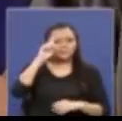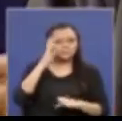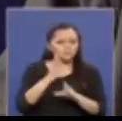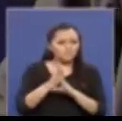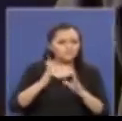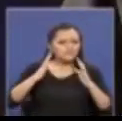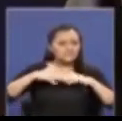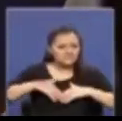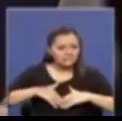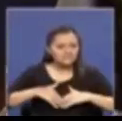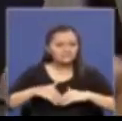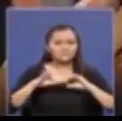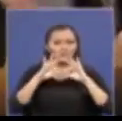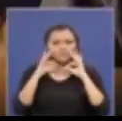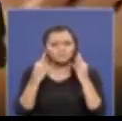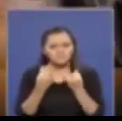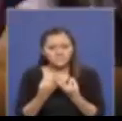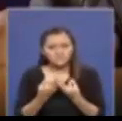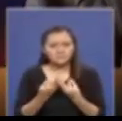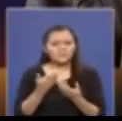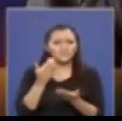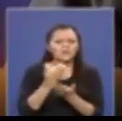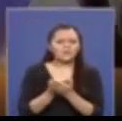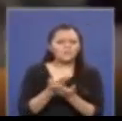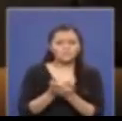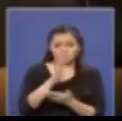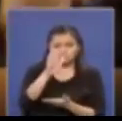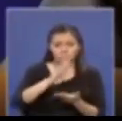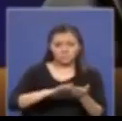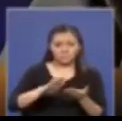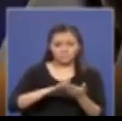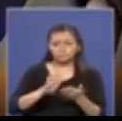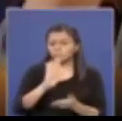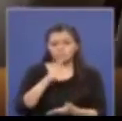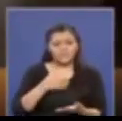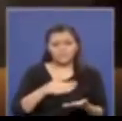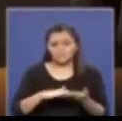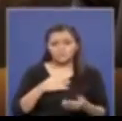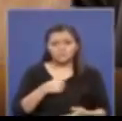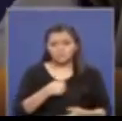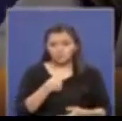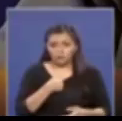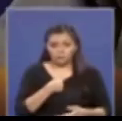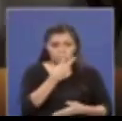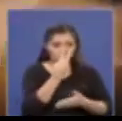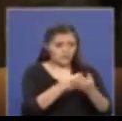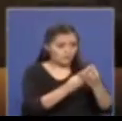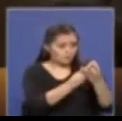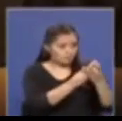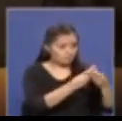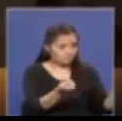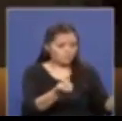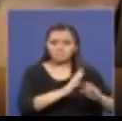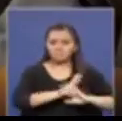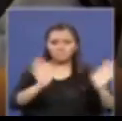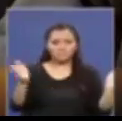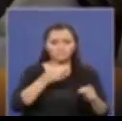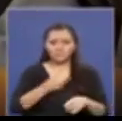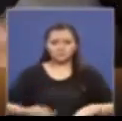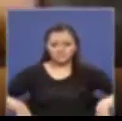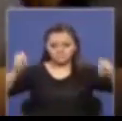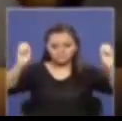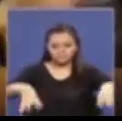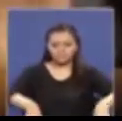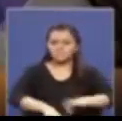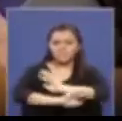del golpe económico. O sea, ha habido gente que ha perdido su trabajo, porque yo también, me desaparece un hijo, Dios no quiera, yo me olvido de ser presidente,